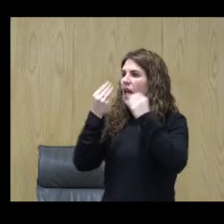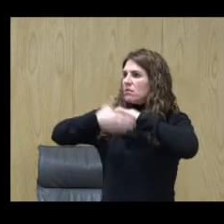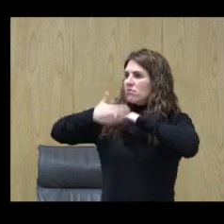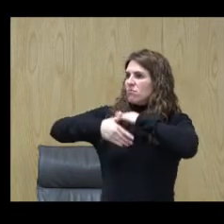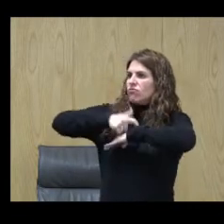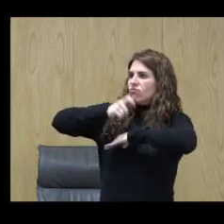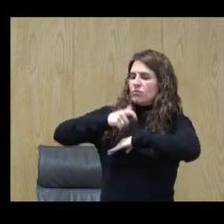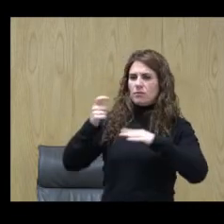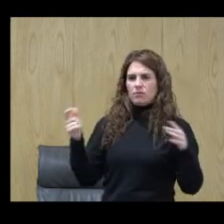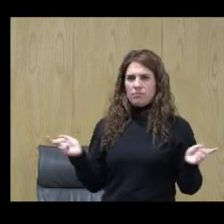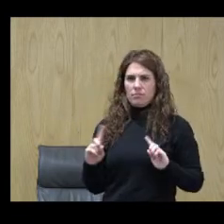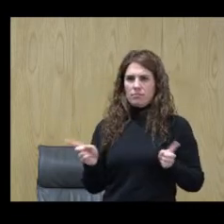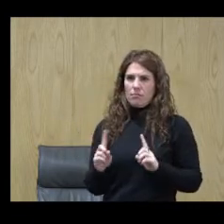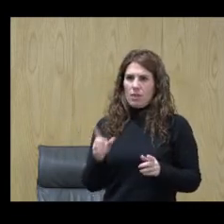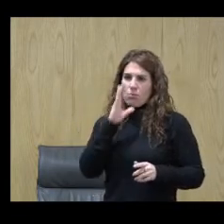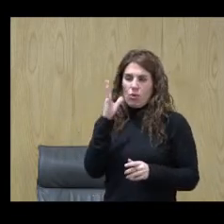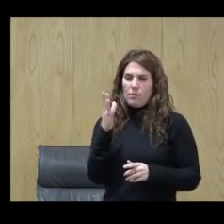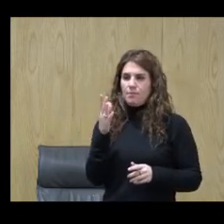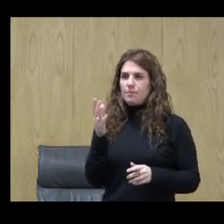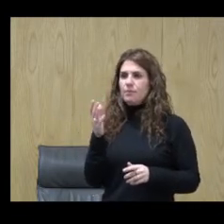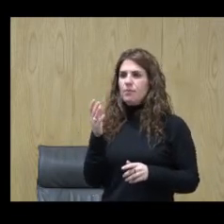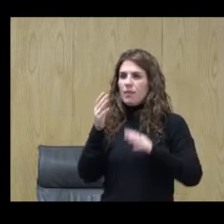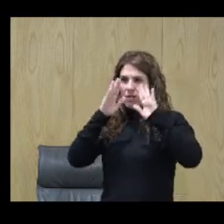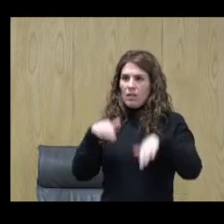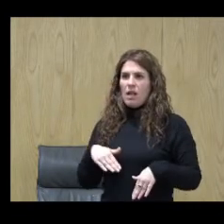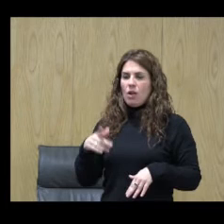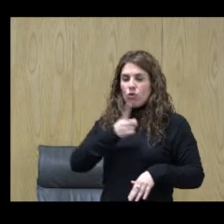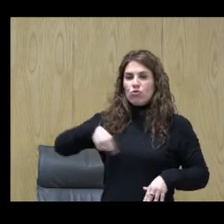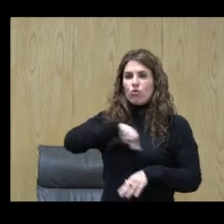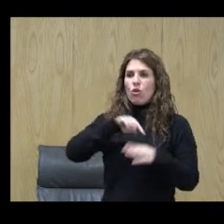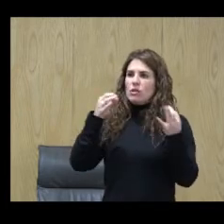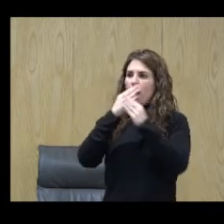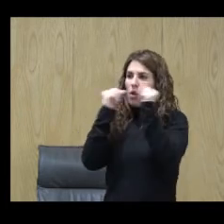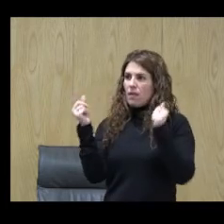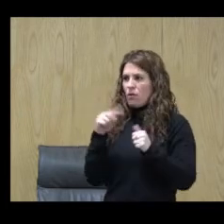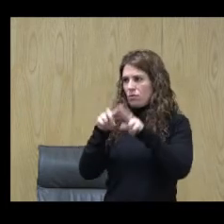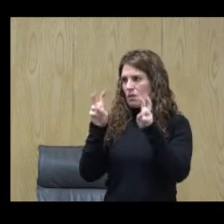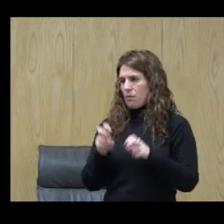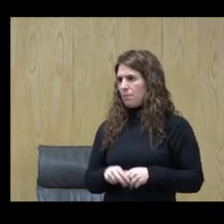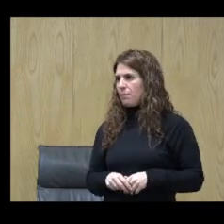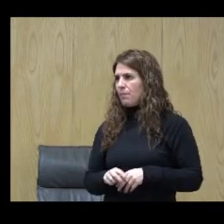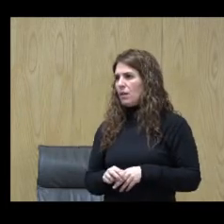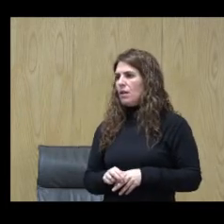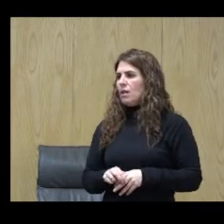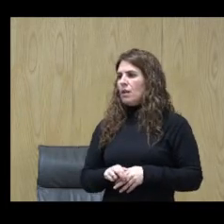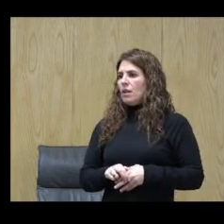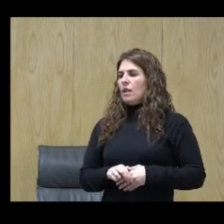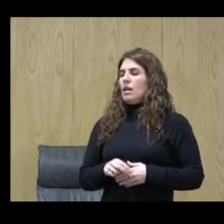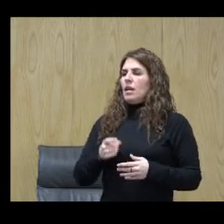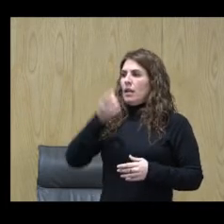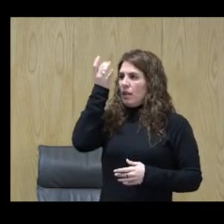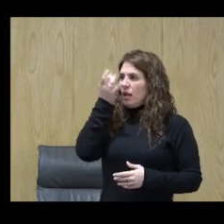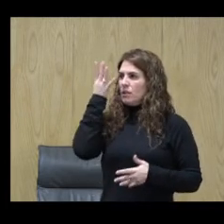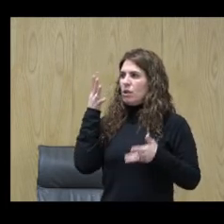realmente son cuestiones que de alguna manera pues tenemos que tener en cuenta en el futuro, ¿no? ¿Algunas ideas o sugerencias? Bueno, pues